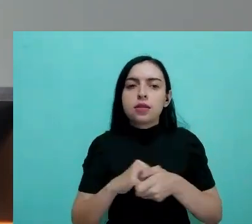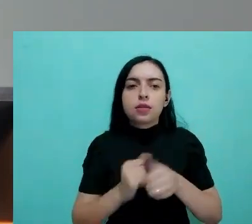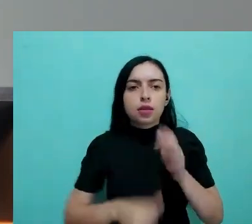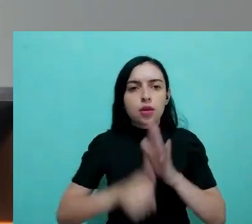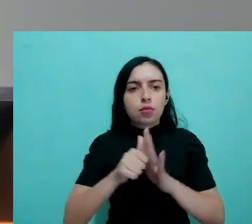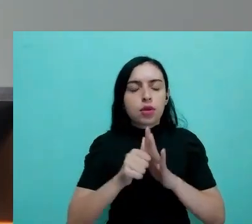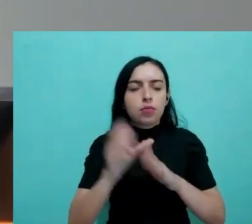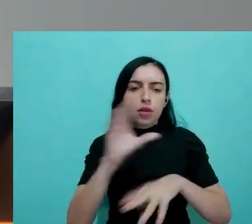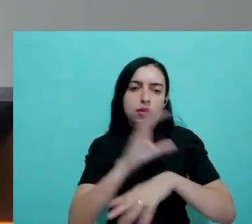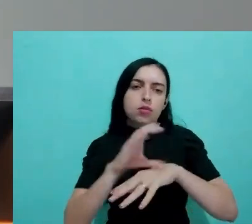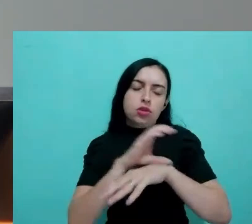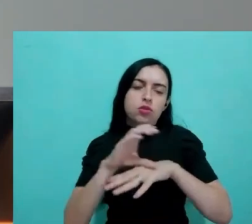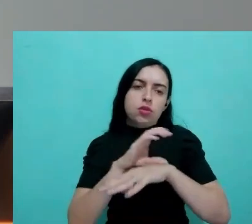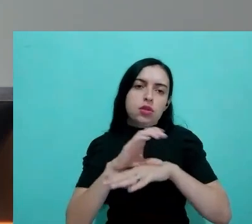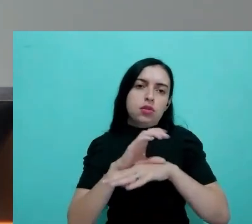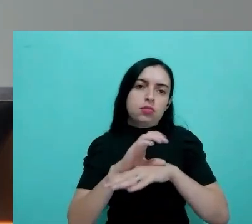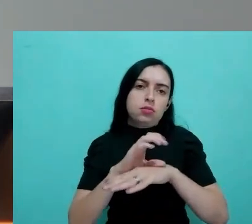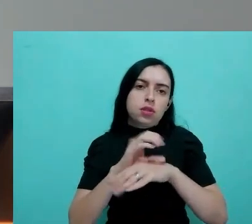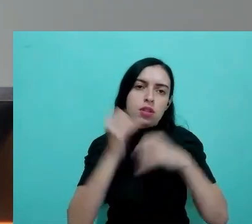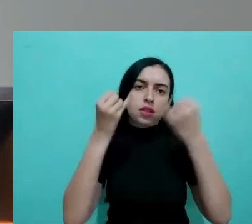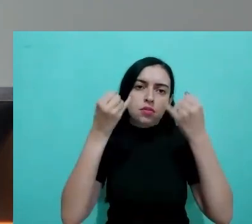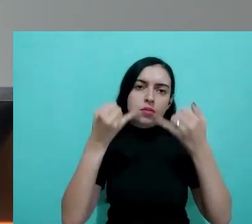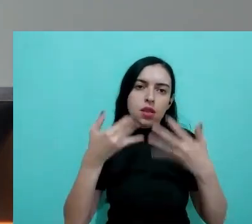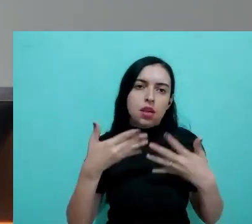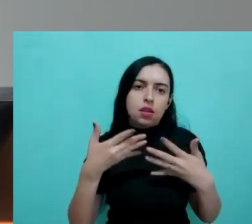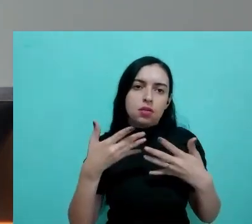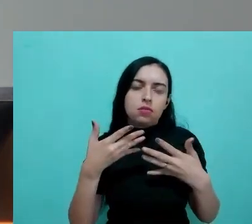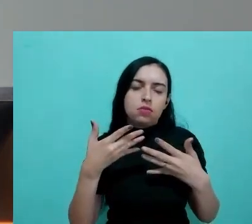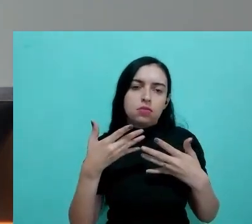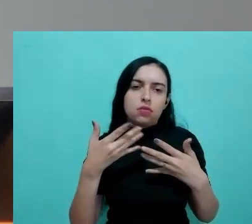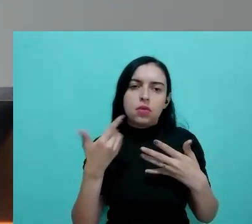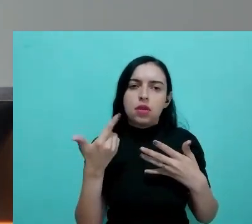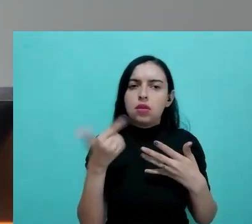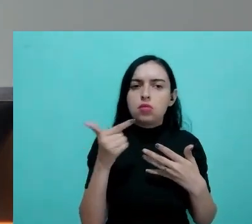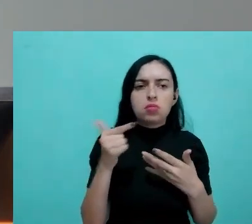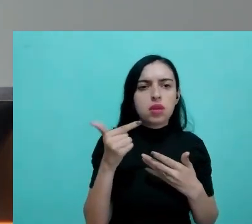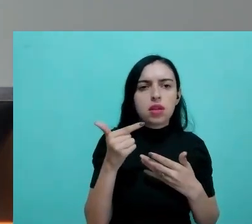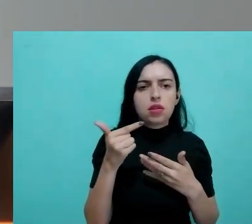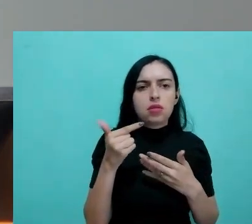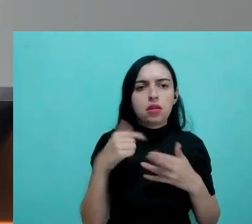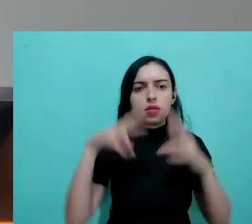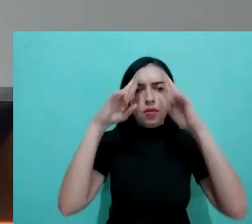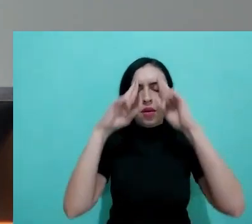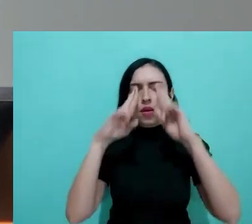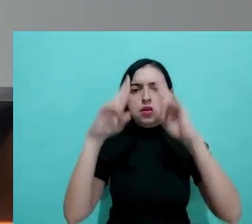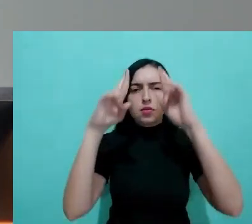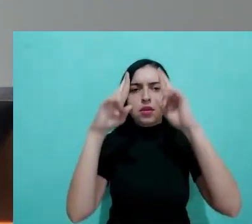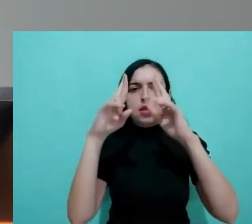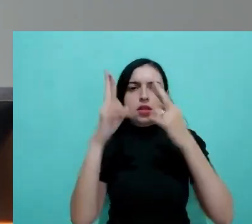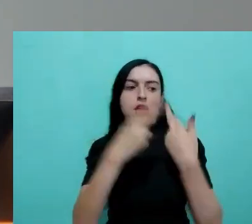Constitución. Dice la Constitución, no hay ninguna autoridad en Francia que sea